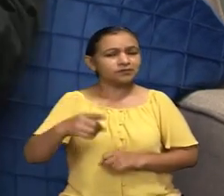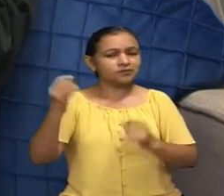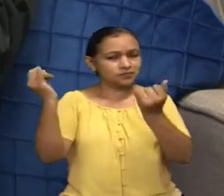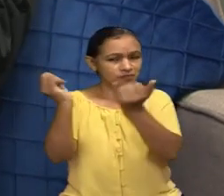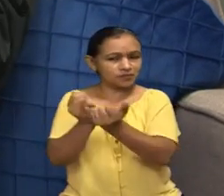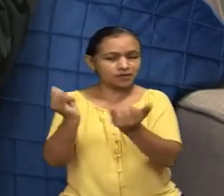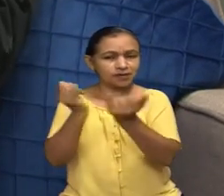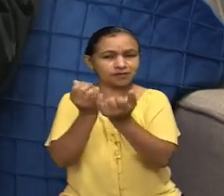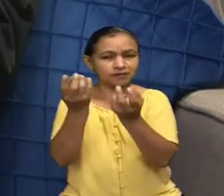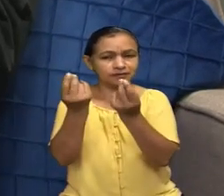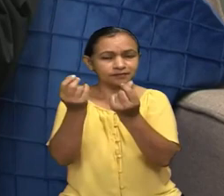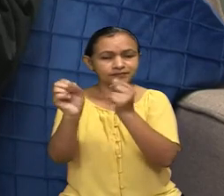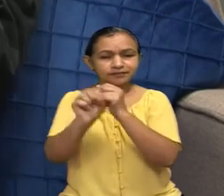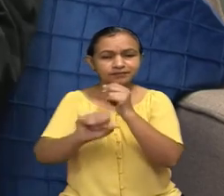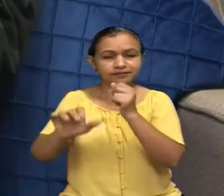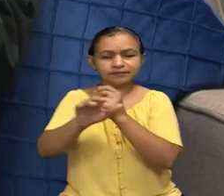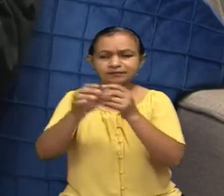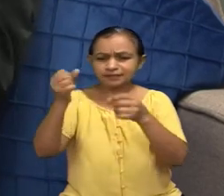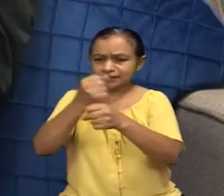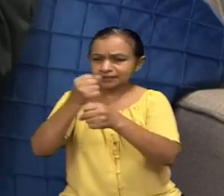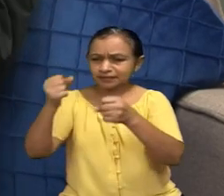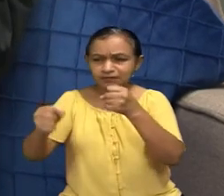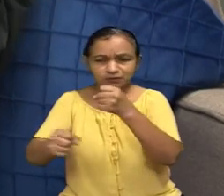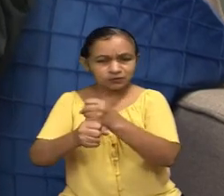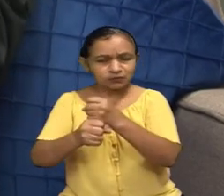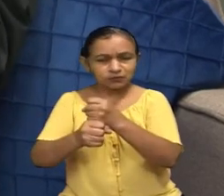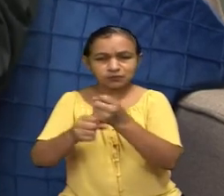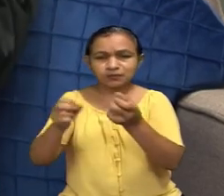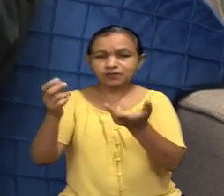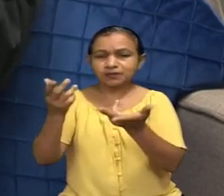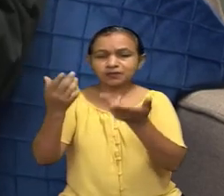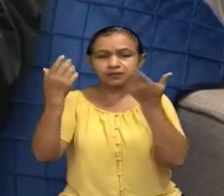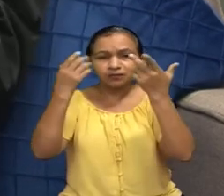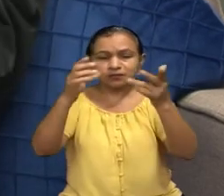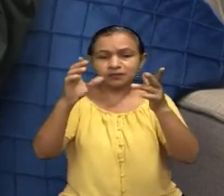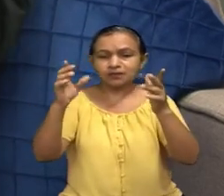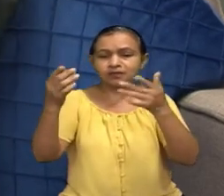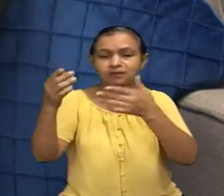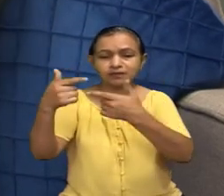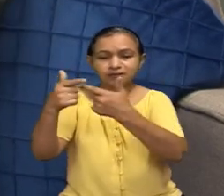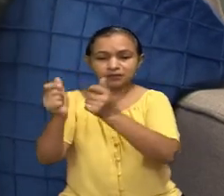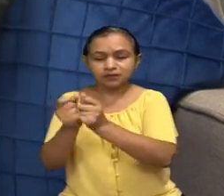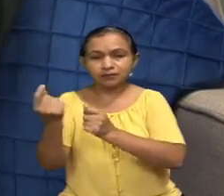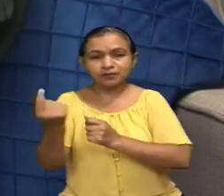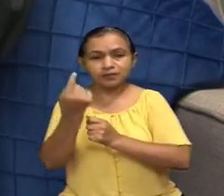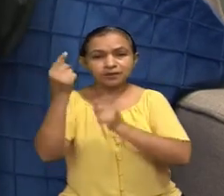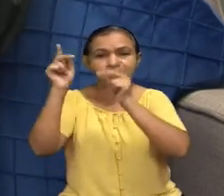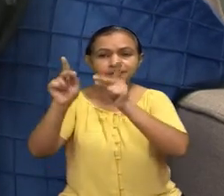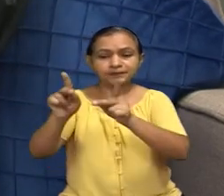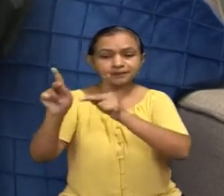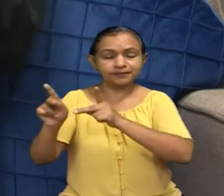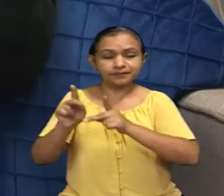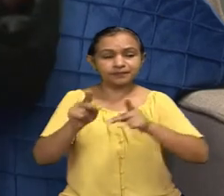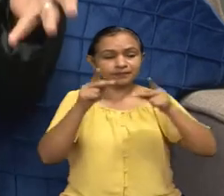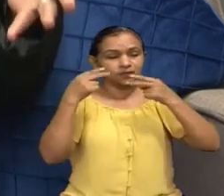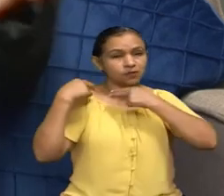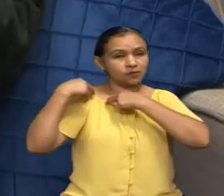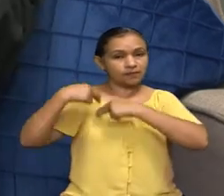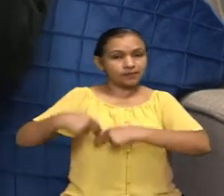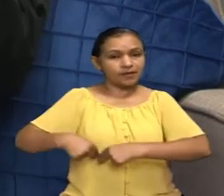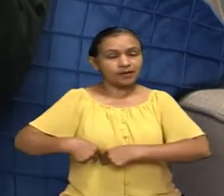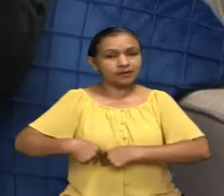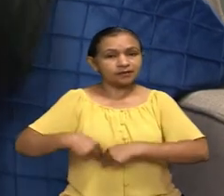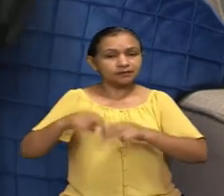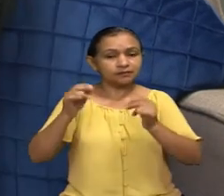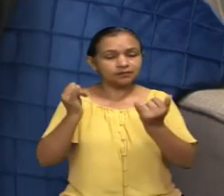todos los derechos económicos, sociales, sexuales, culturales, individuales, colectivos, que tienen los seres humanos en